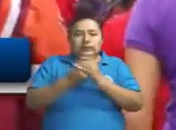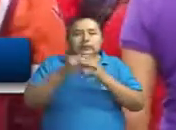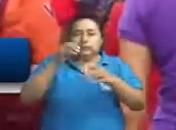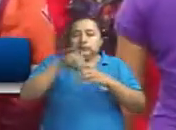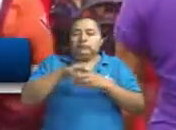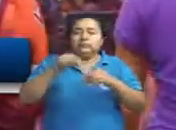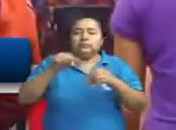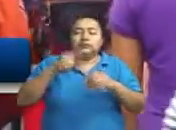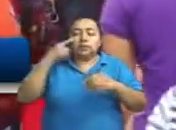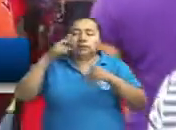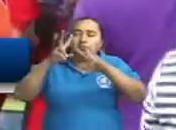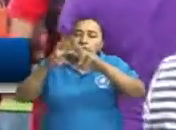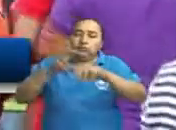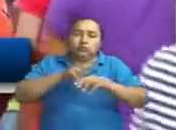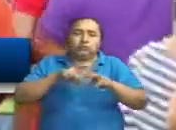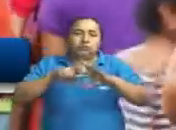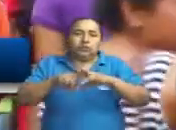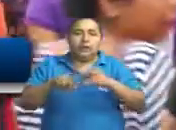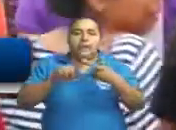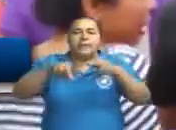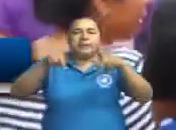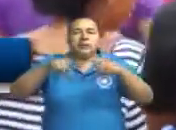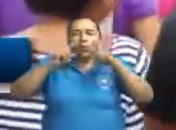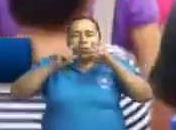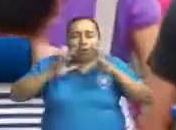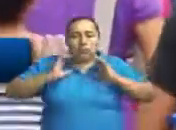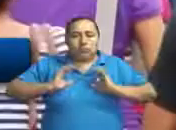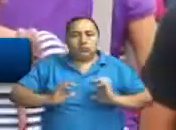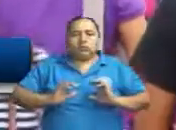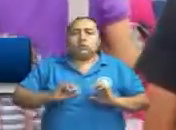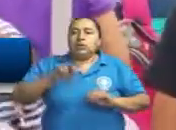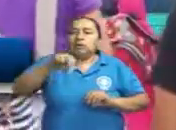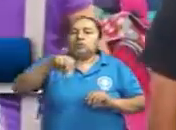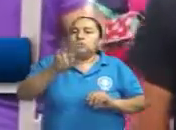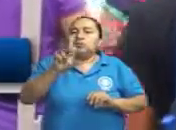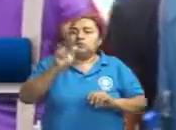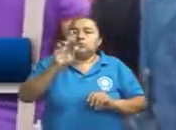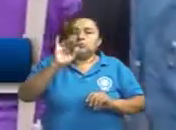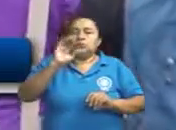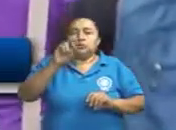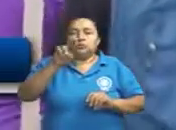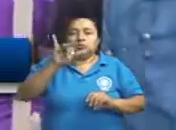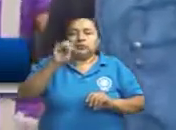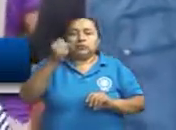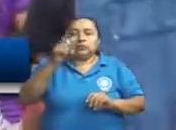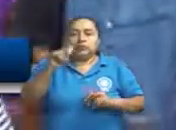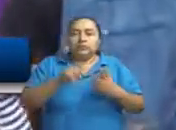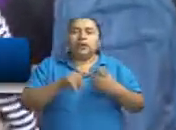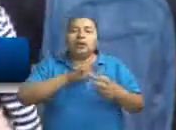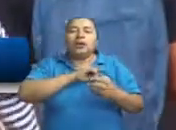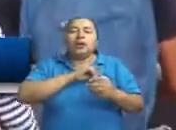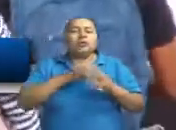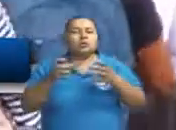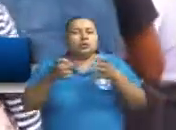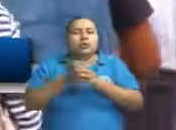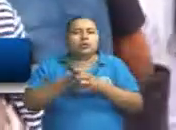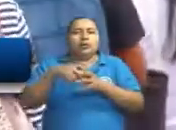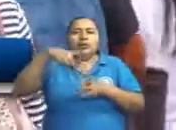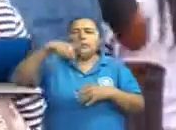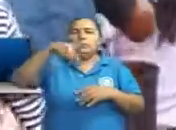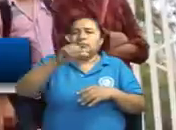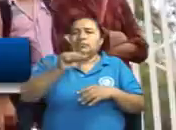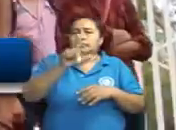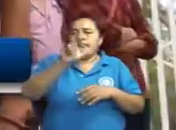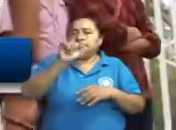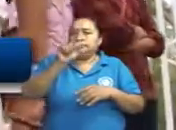con psicología, nutricionista, incluso ya hay un manejo, un comité de paliativo de personas